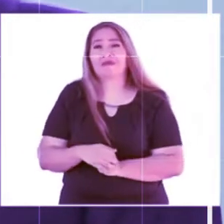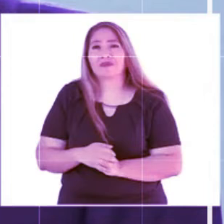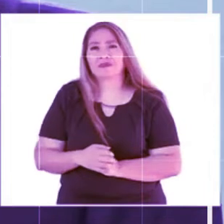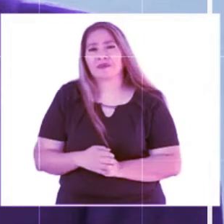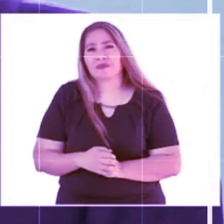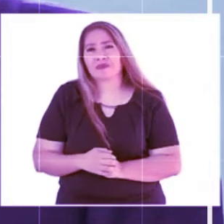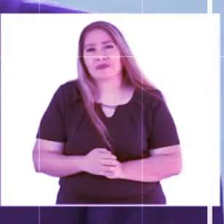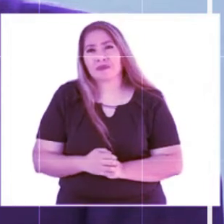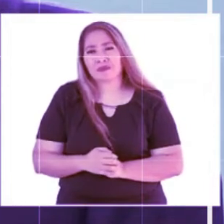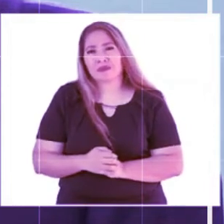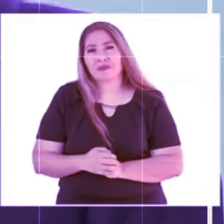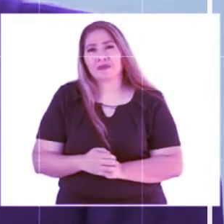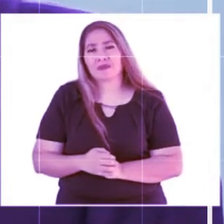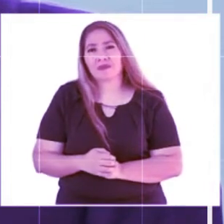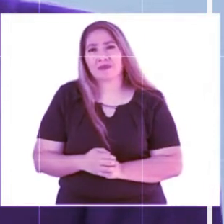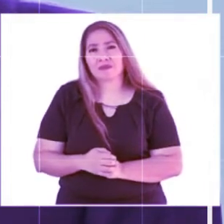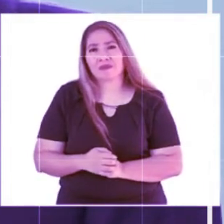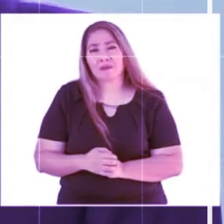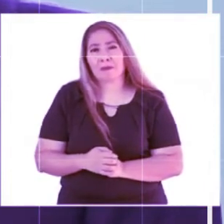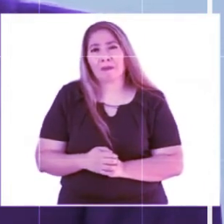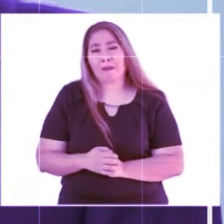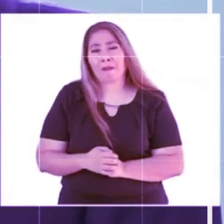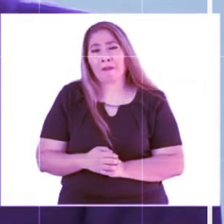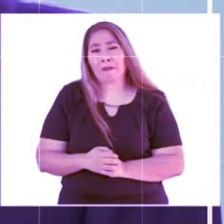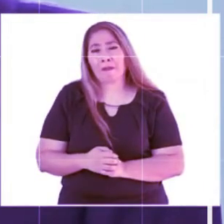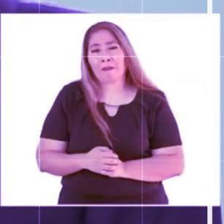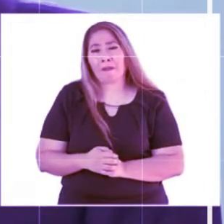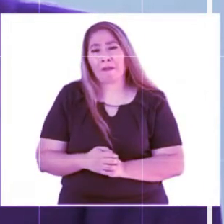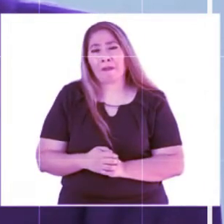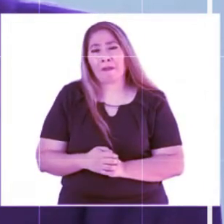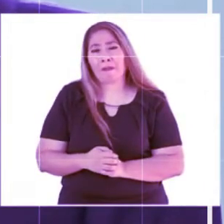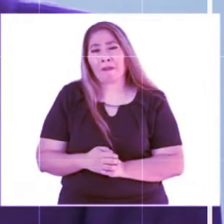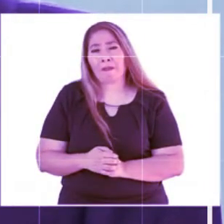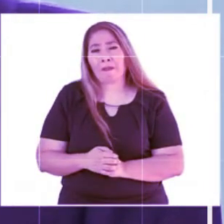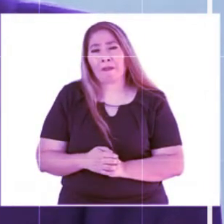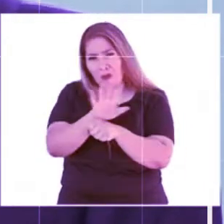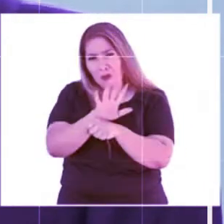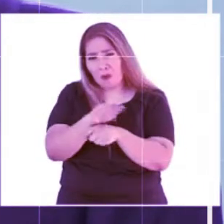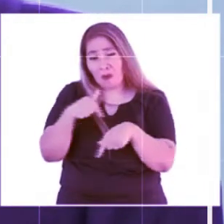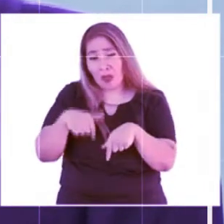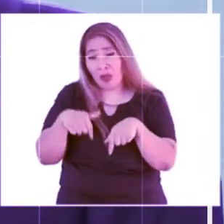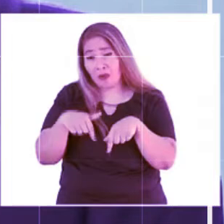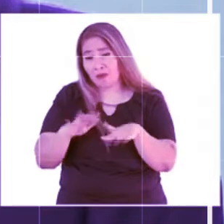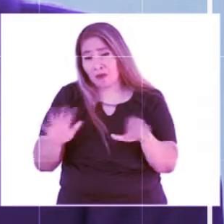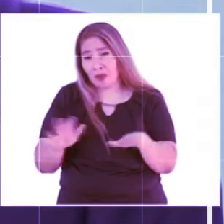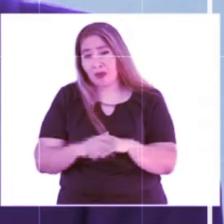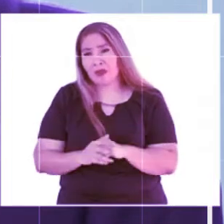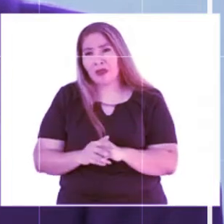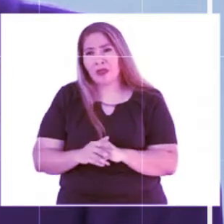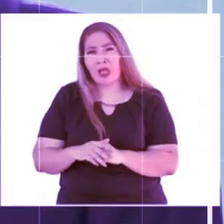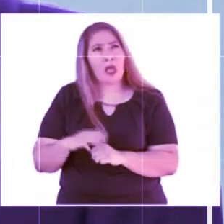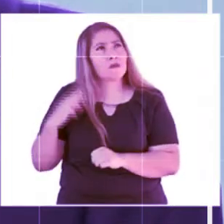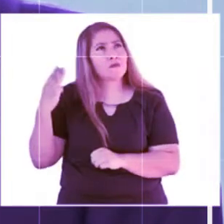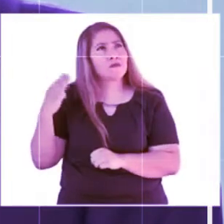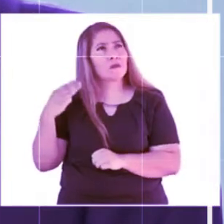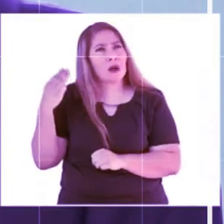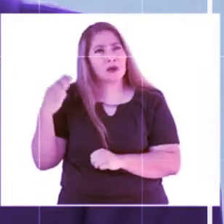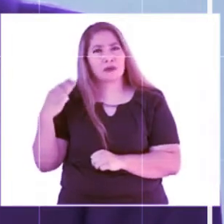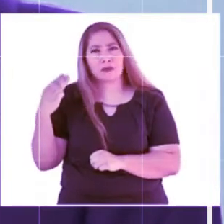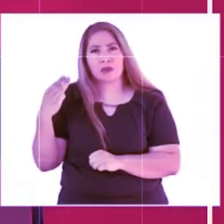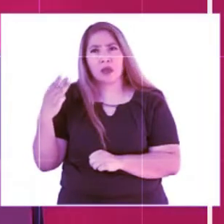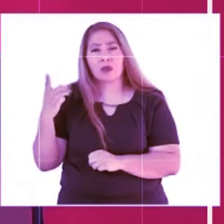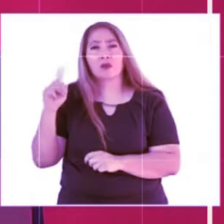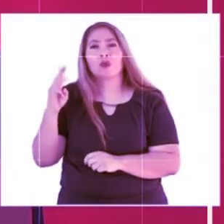COVID-19. A raíz de la declaración de la pandemia actual, en marzo